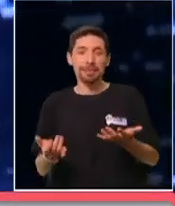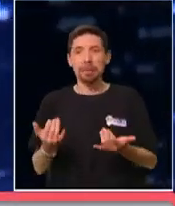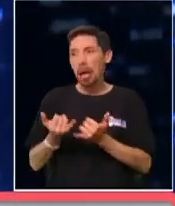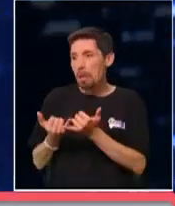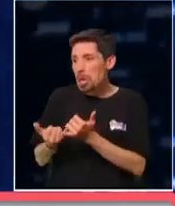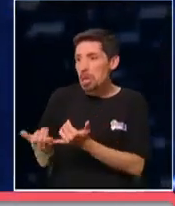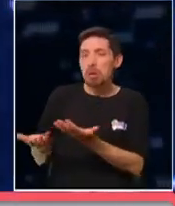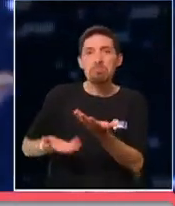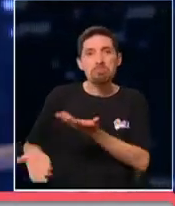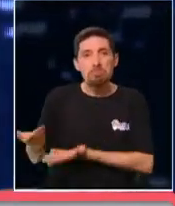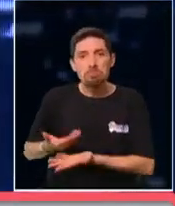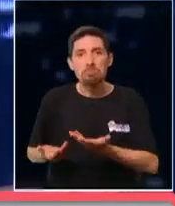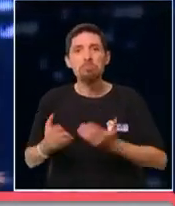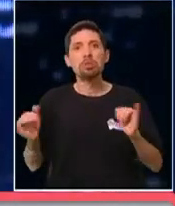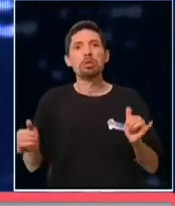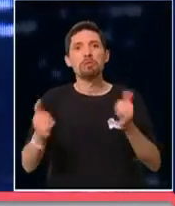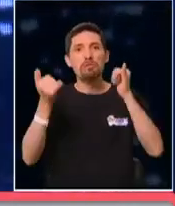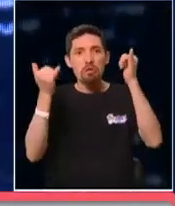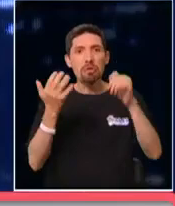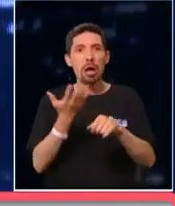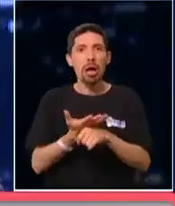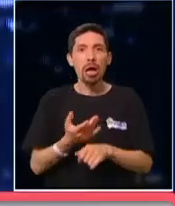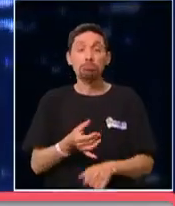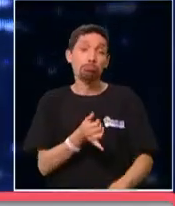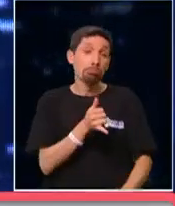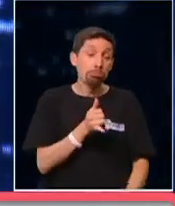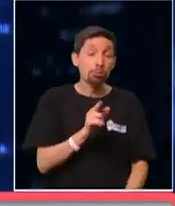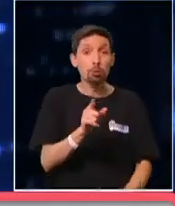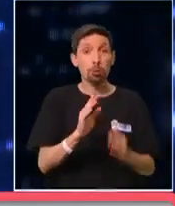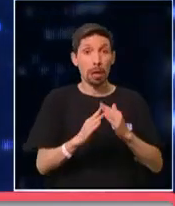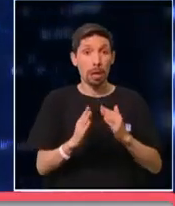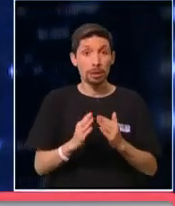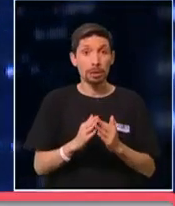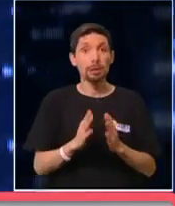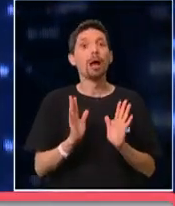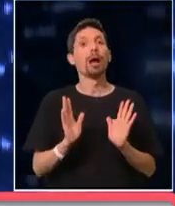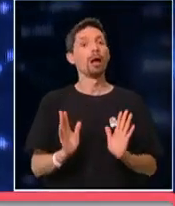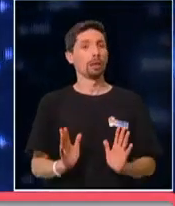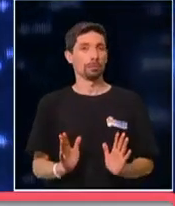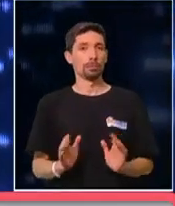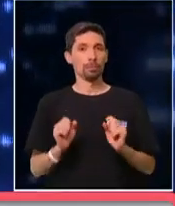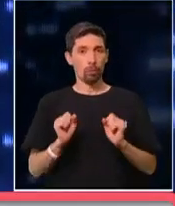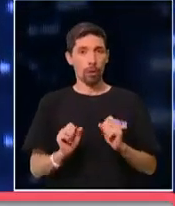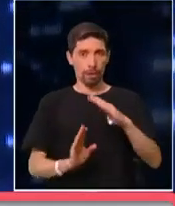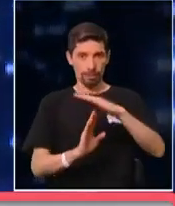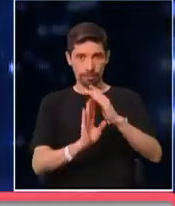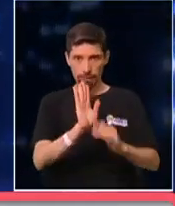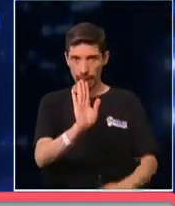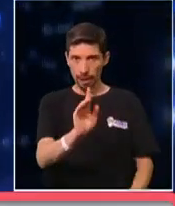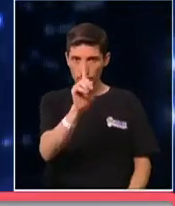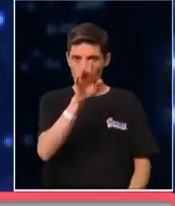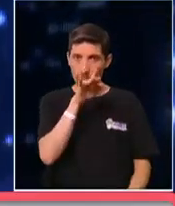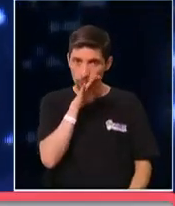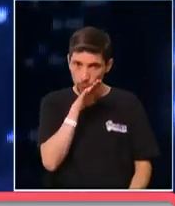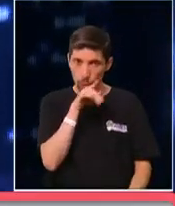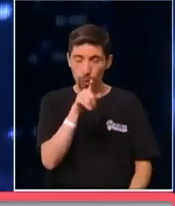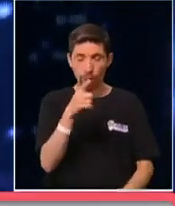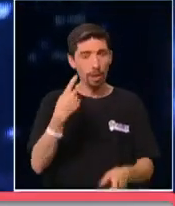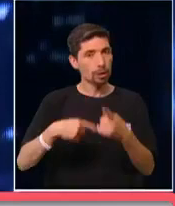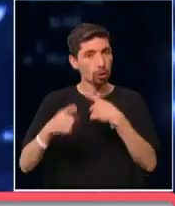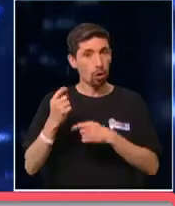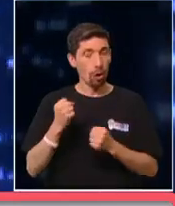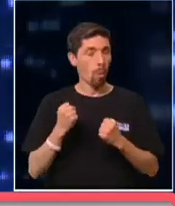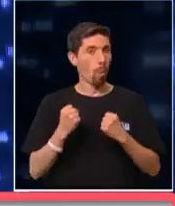amigos, estás disfrutando, quizás tomándote algo en tu casa, bueno, puedas detenerte un minuto y poner atención con una historia